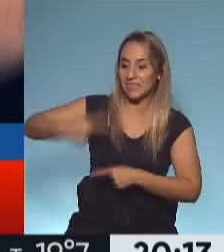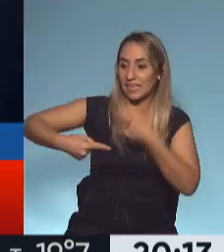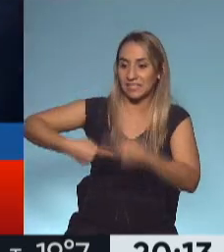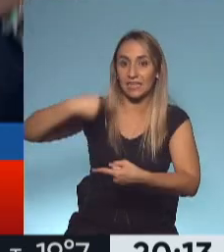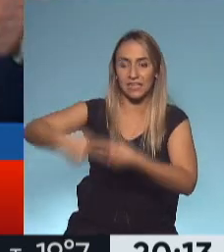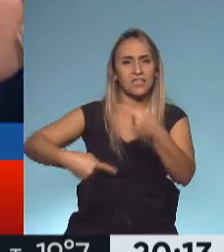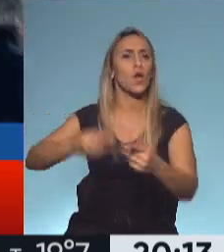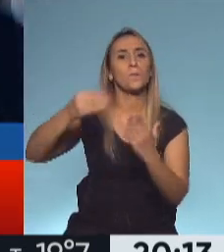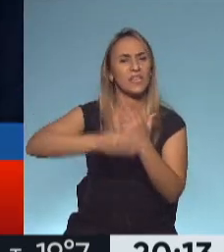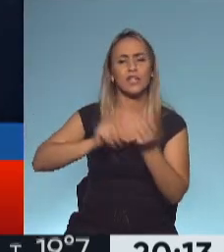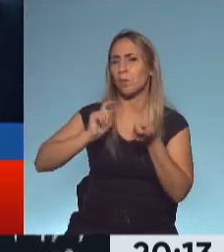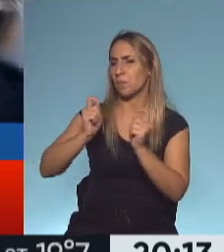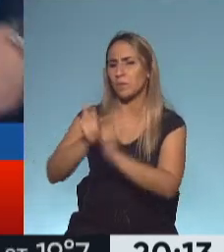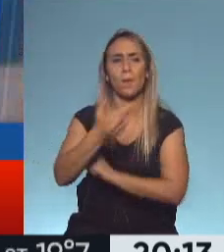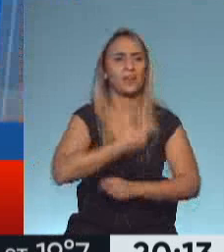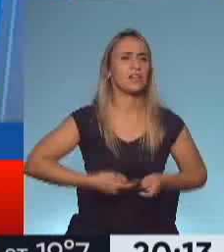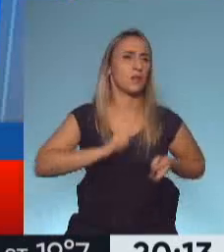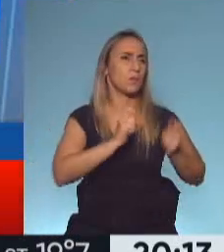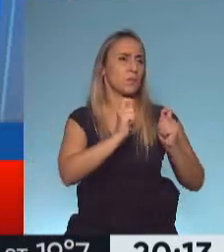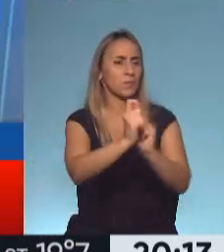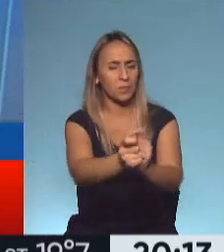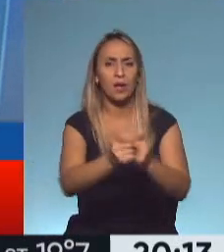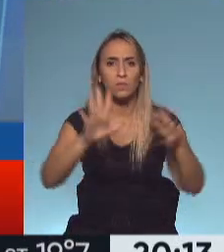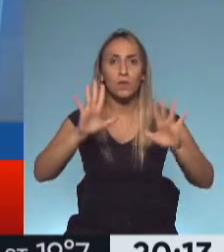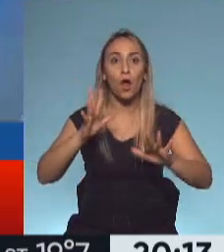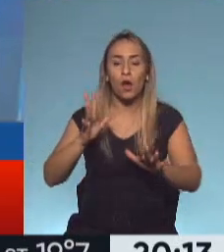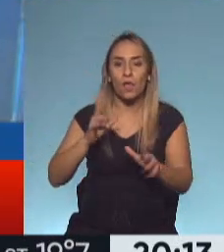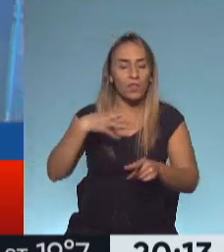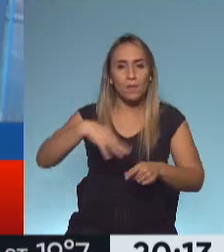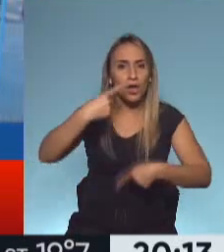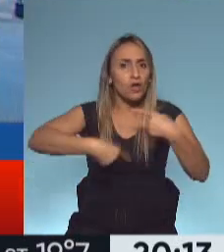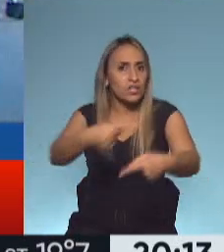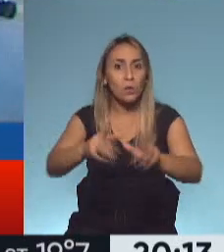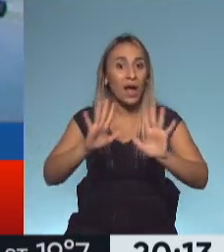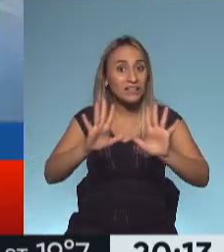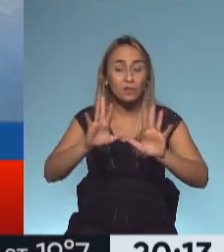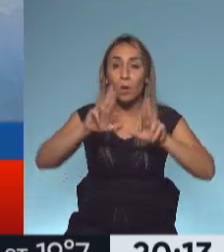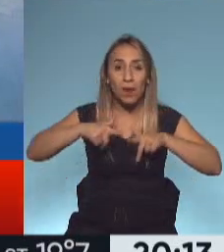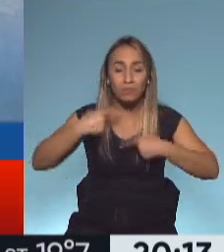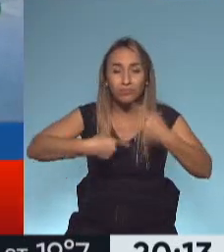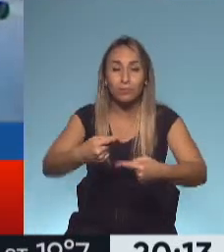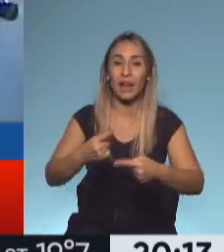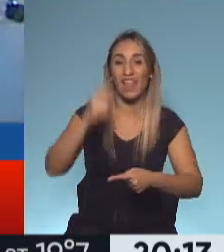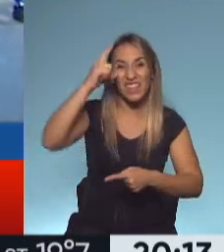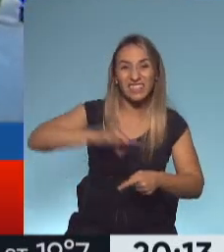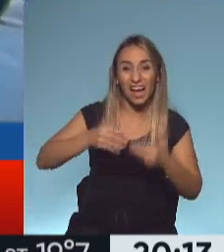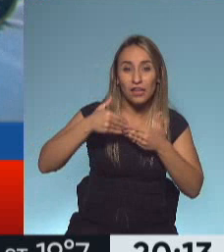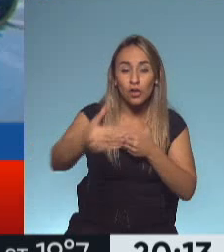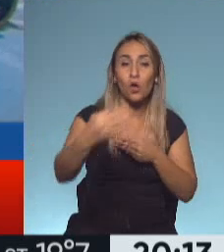cambiar el ministro, va a cambiar el presidente, va a haber otro, y tiene que seguir, y tenemos que urbanizar en 10 años 4.400 barrios.